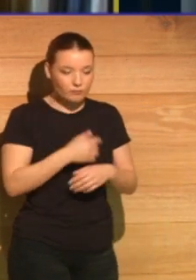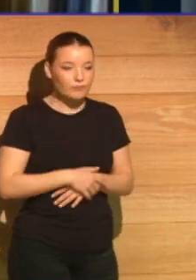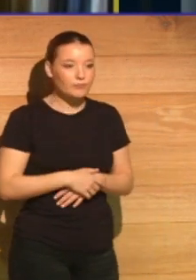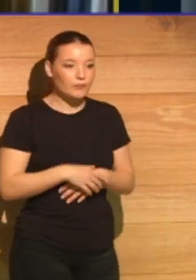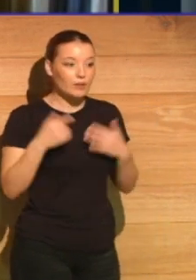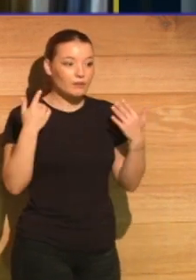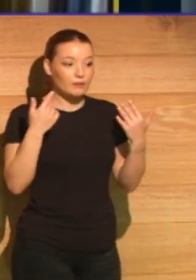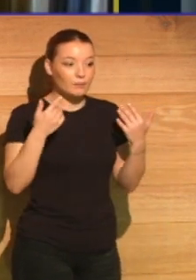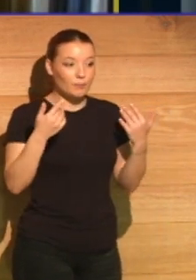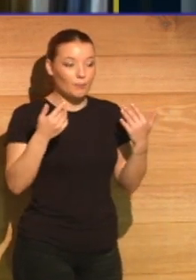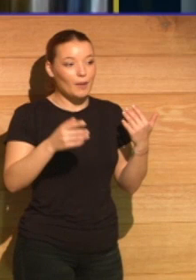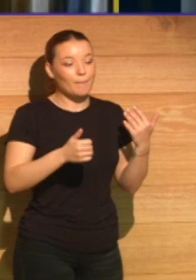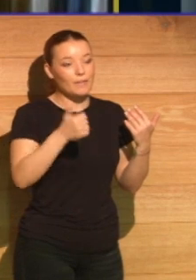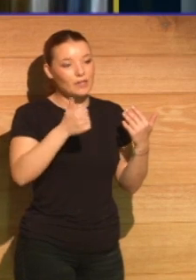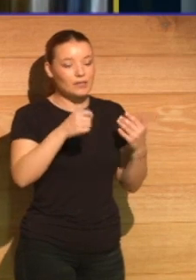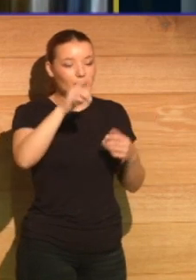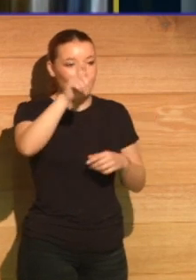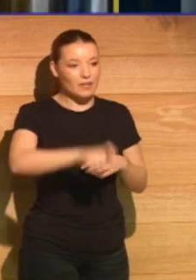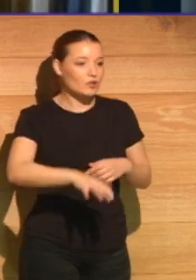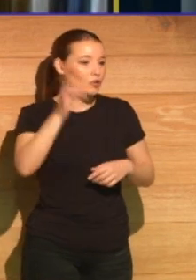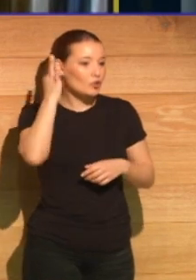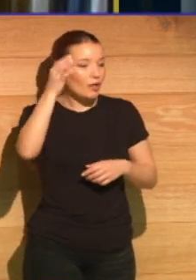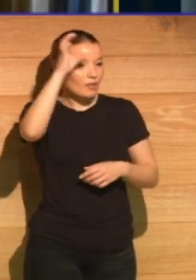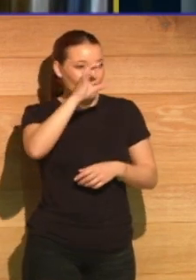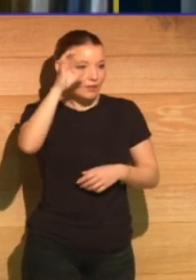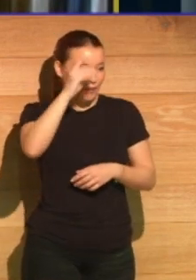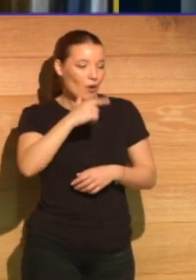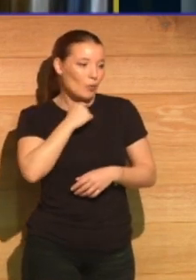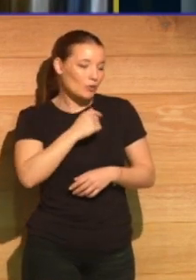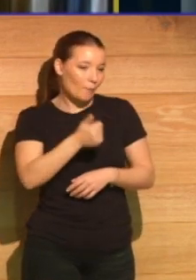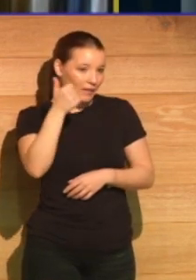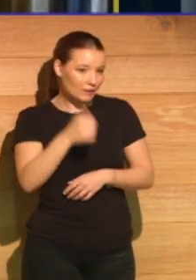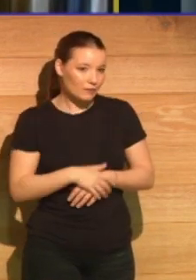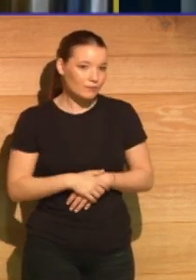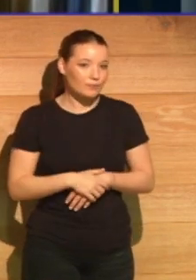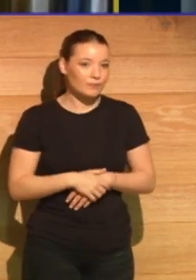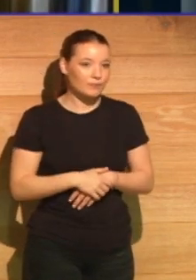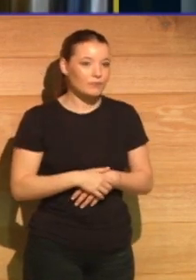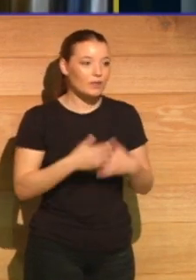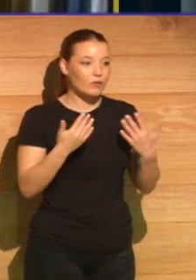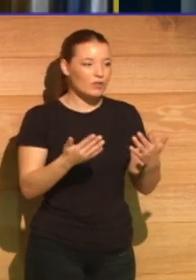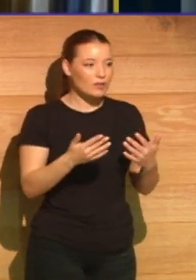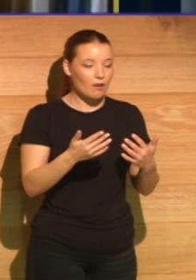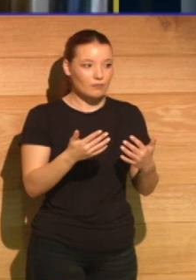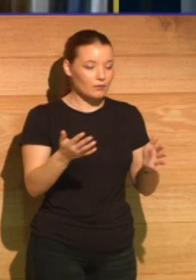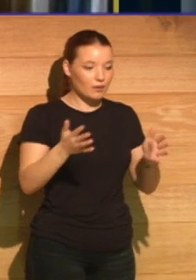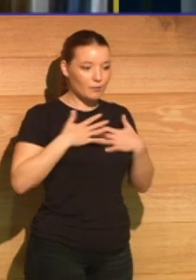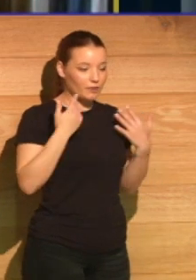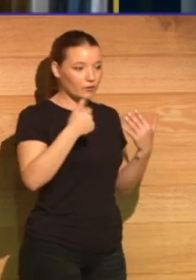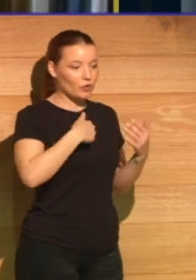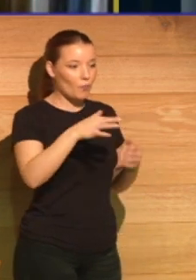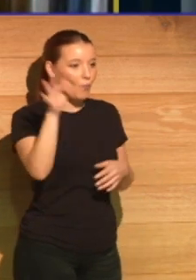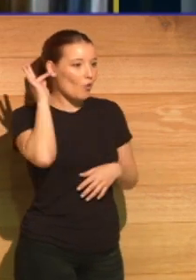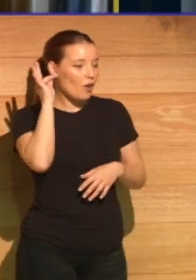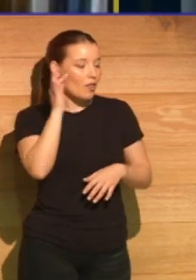parecen inspiradoras y me lié. Y claro, ya llegué que tenía pues como unas 50. Y lo que hacía era